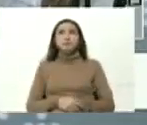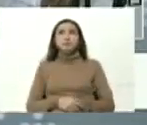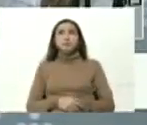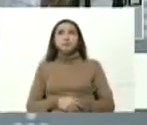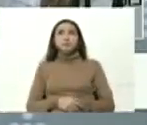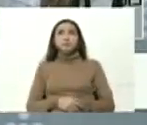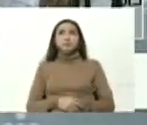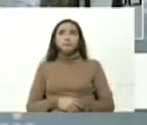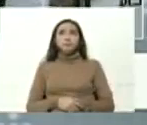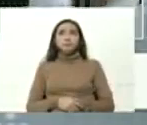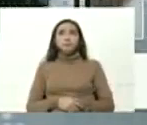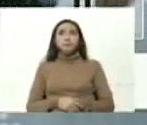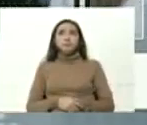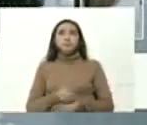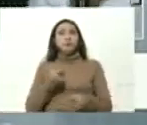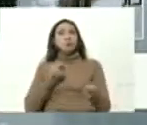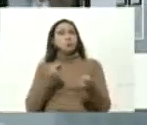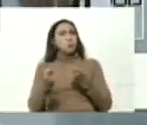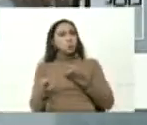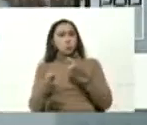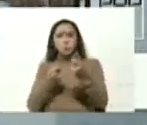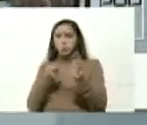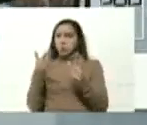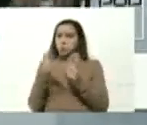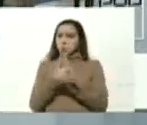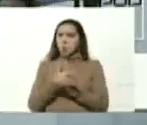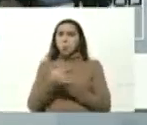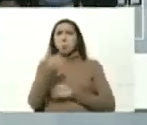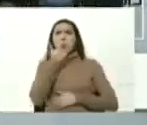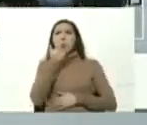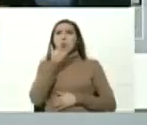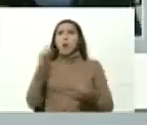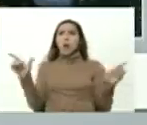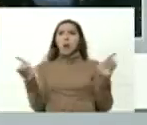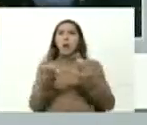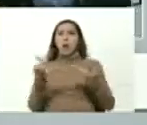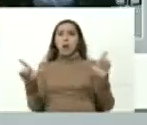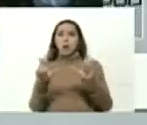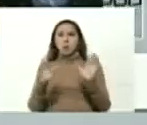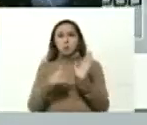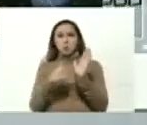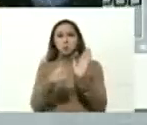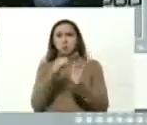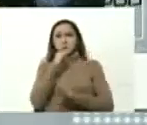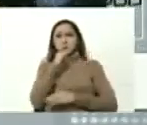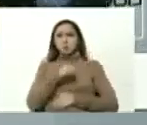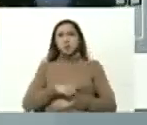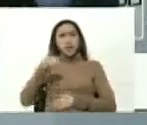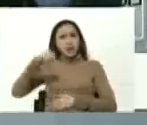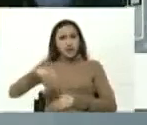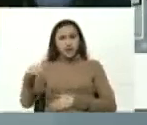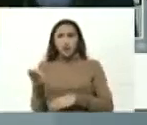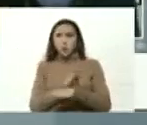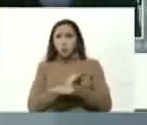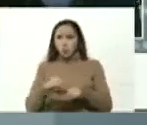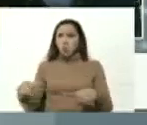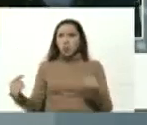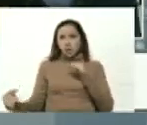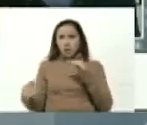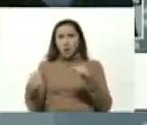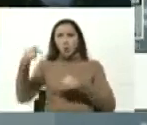llevar controles sobre lo que está ocurriendo en las pantallas de televisión, y esta es la función de esta